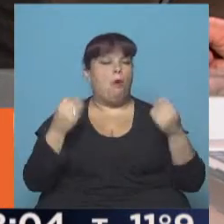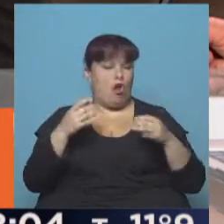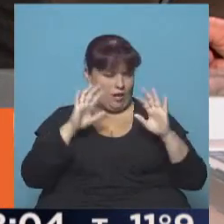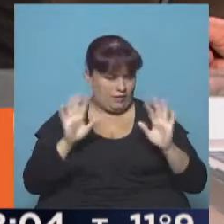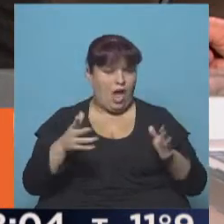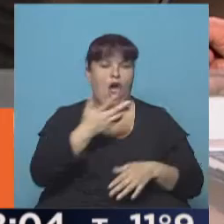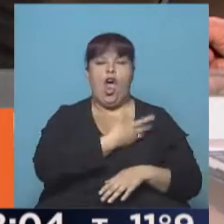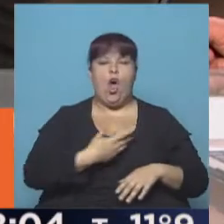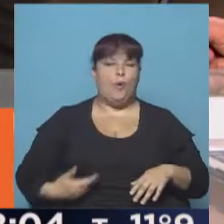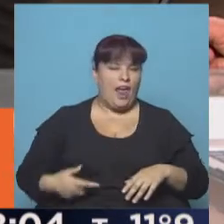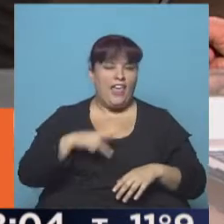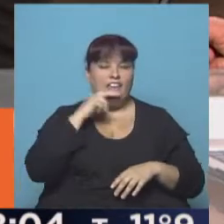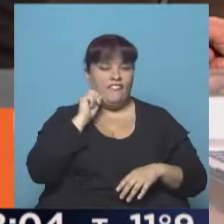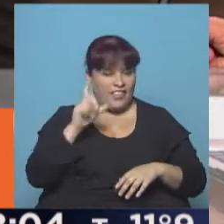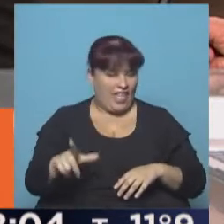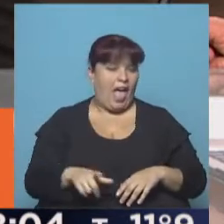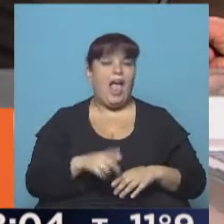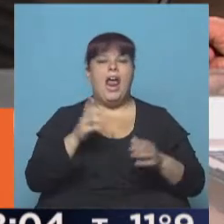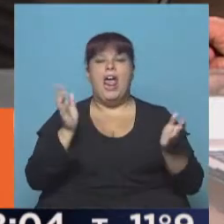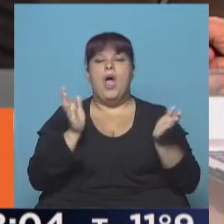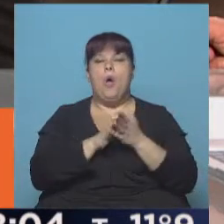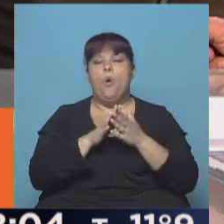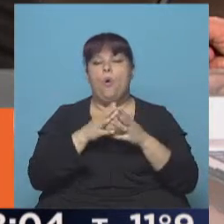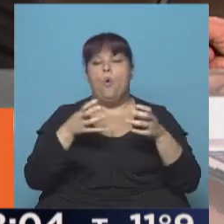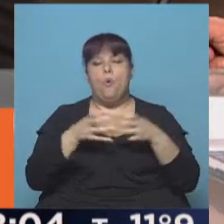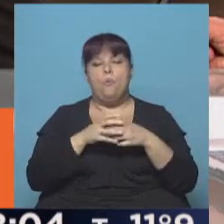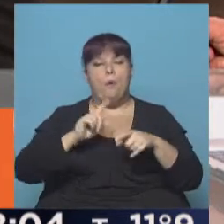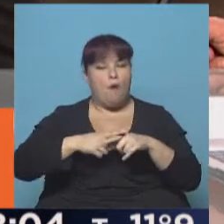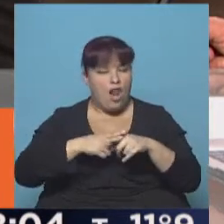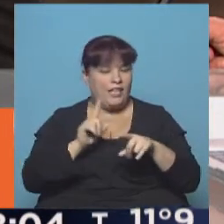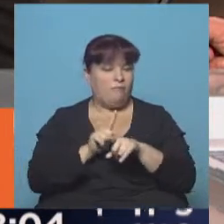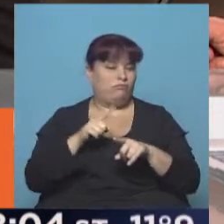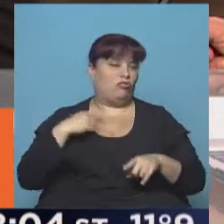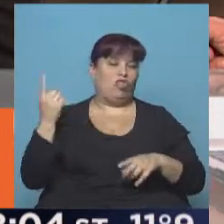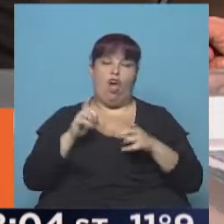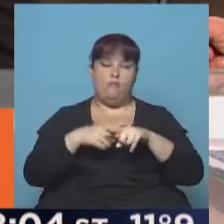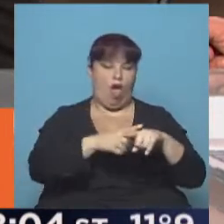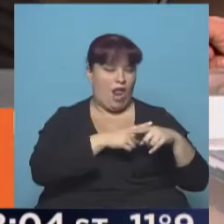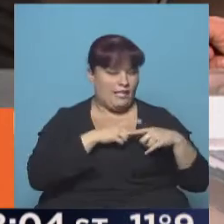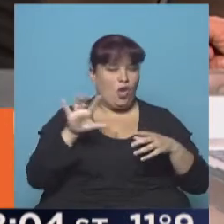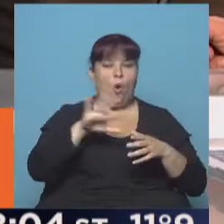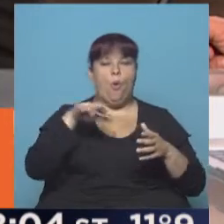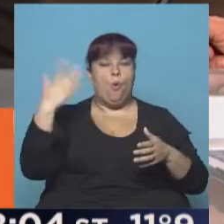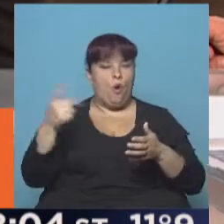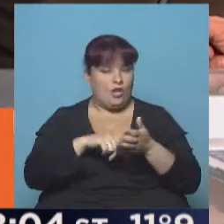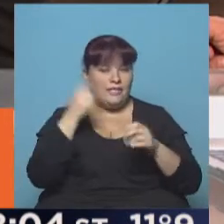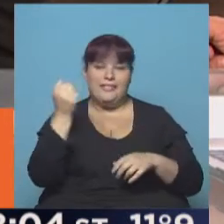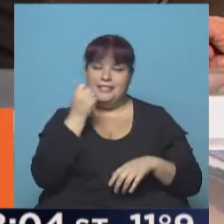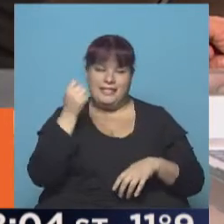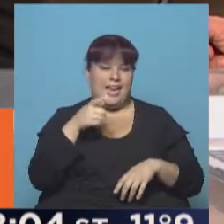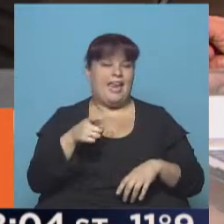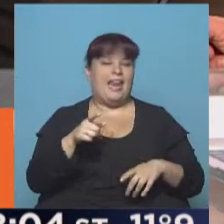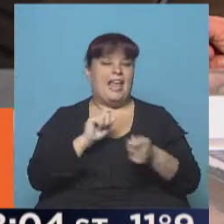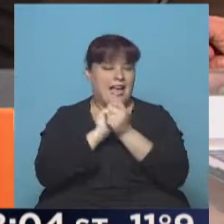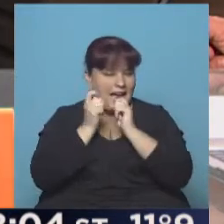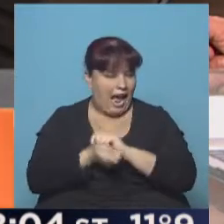La gobernadora Vidal, conjuntamente con un arco político de prácticamente todos los partidos de la provincia de Buenos Aires, están buscando que